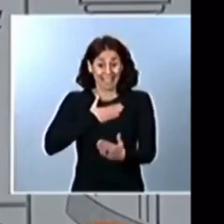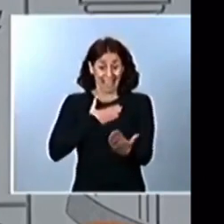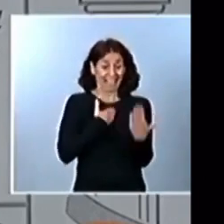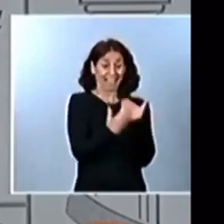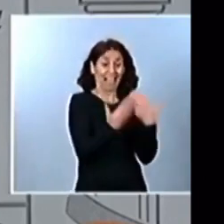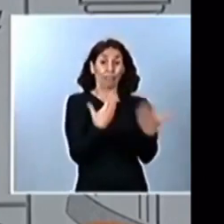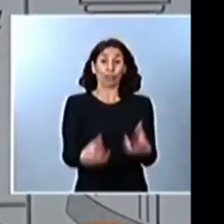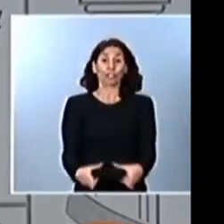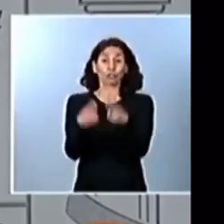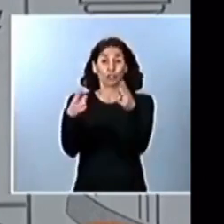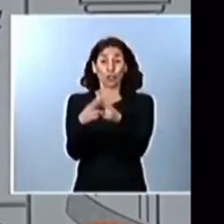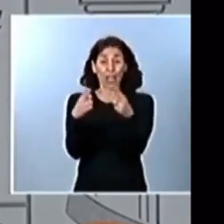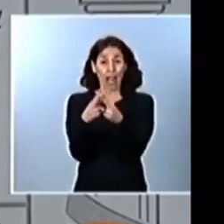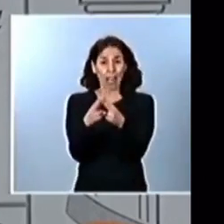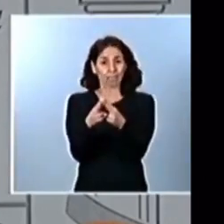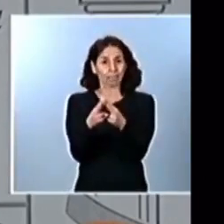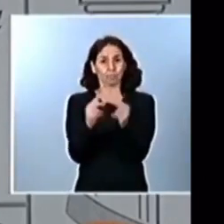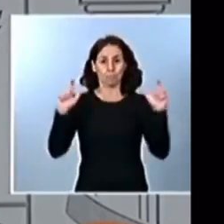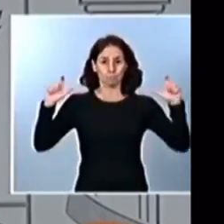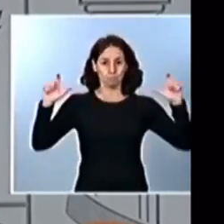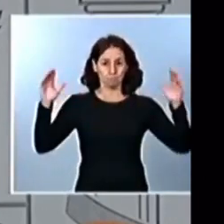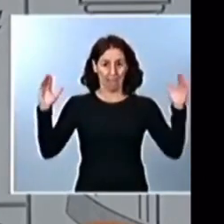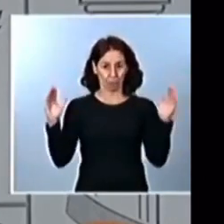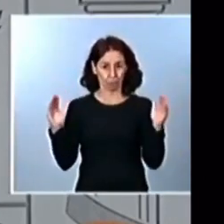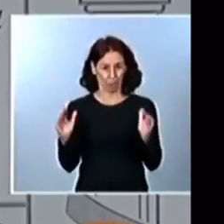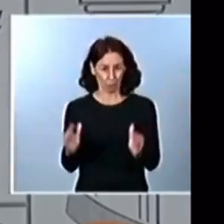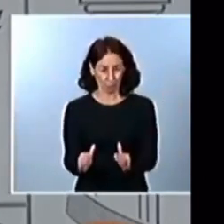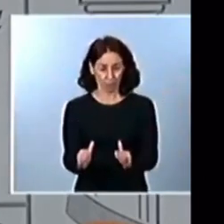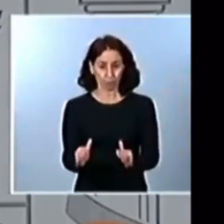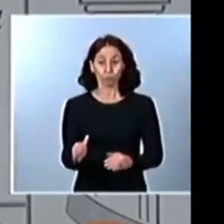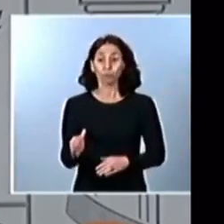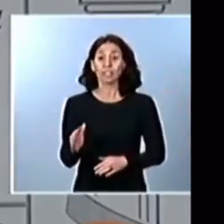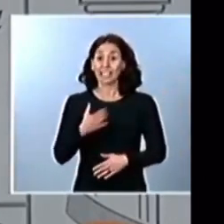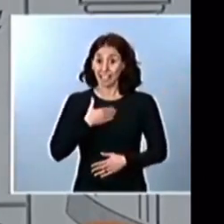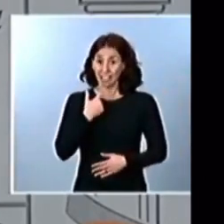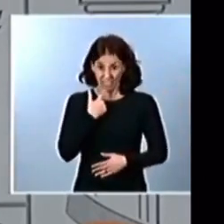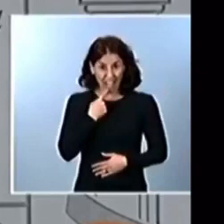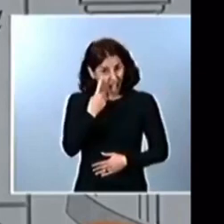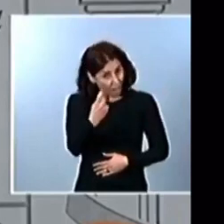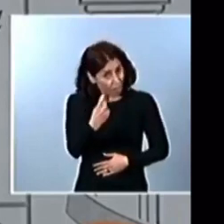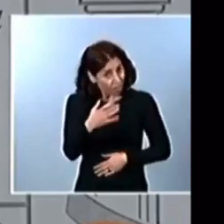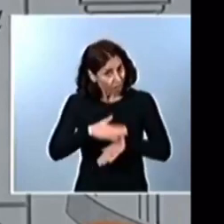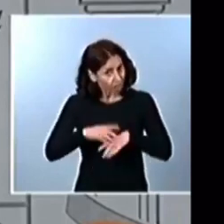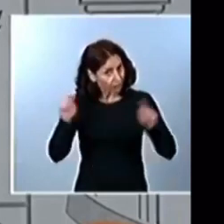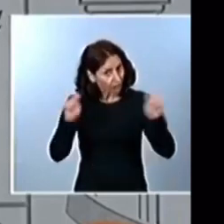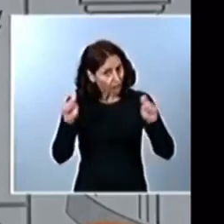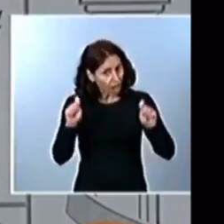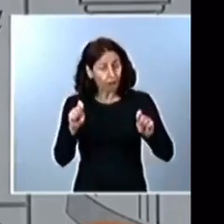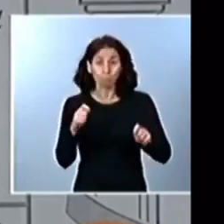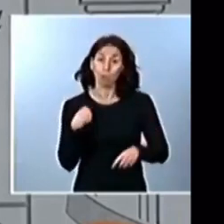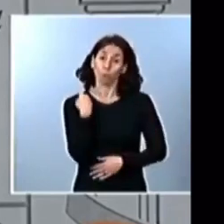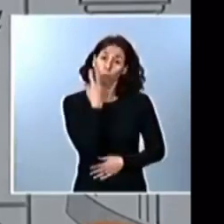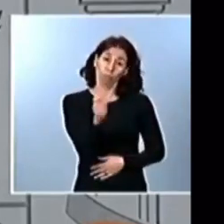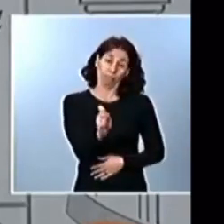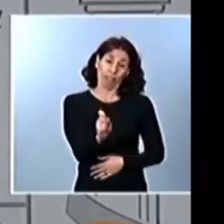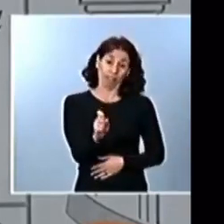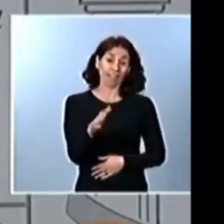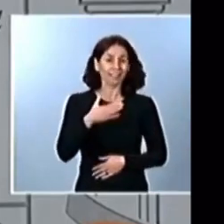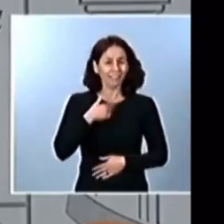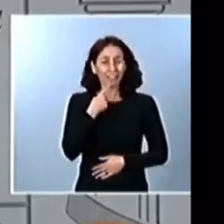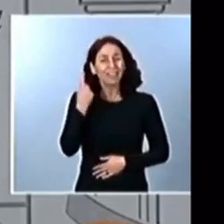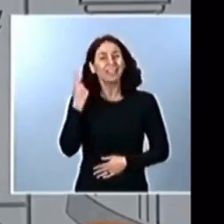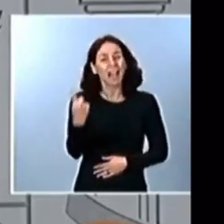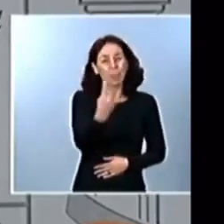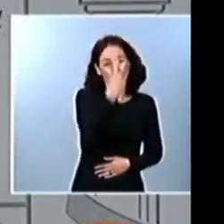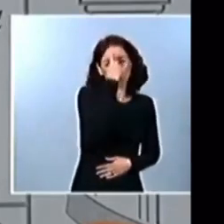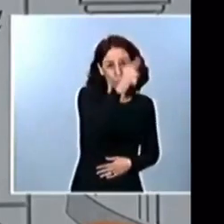eso necesitamos, sobre todo, una concienciación social, una disciplina social, una responsabilidad, una resistencia y una moral de